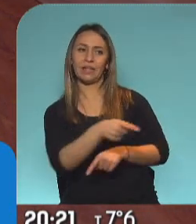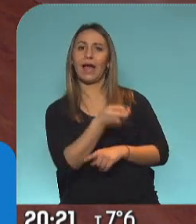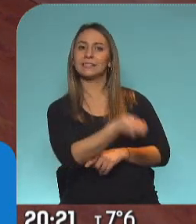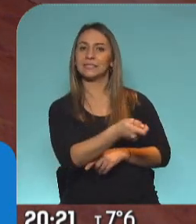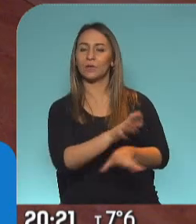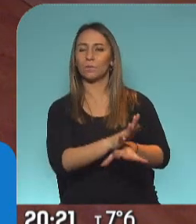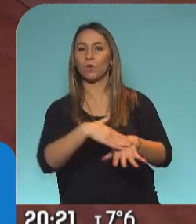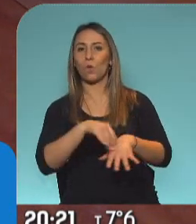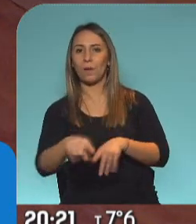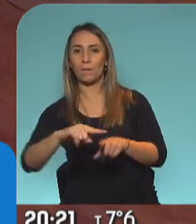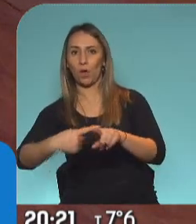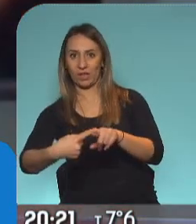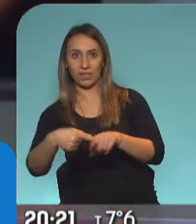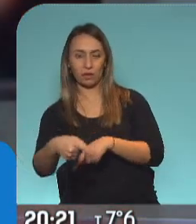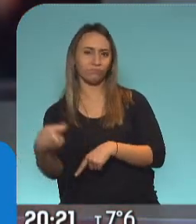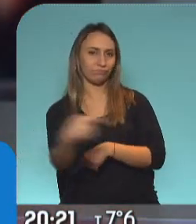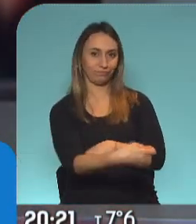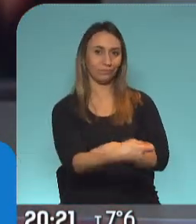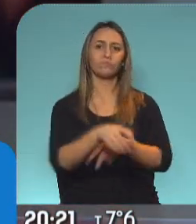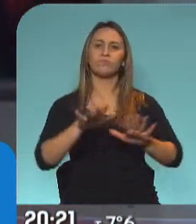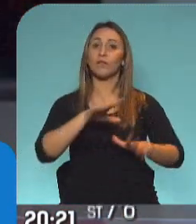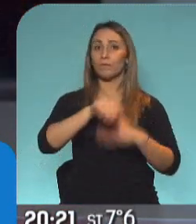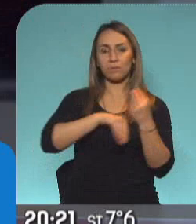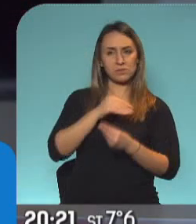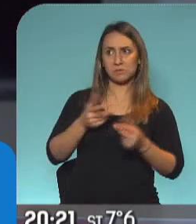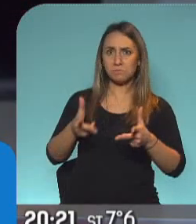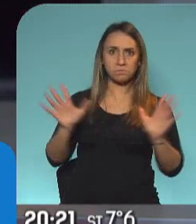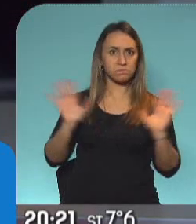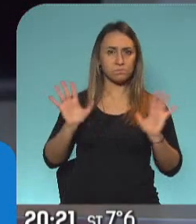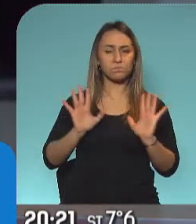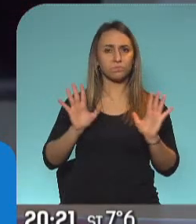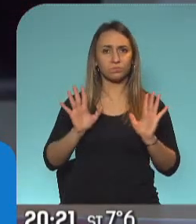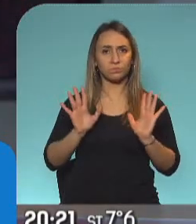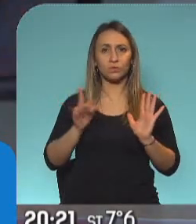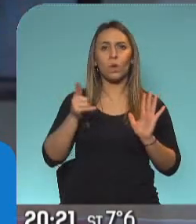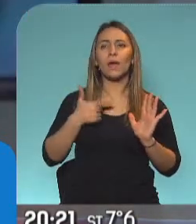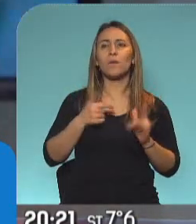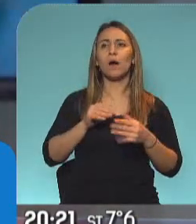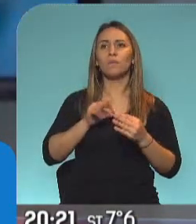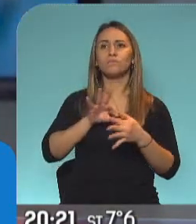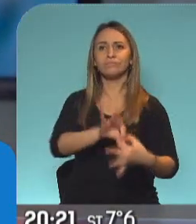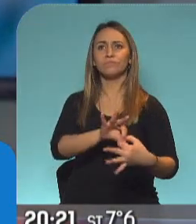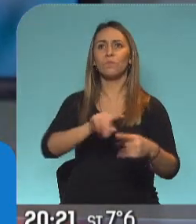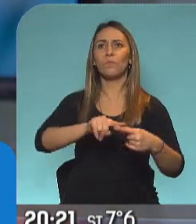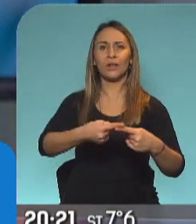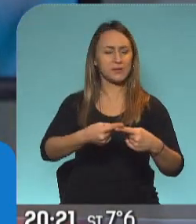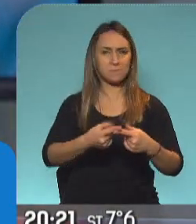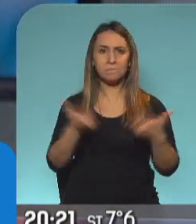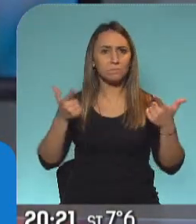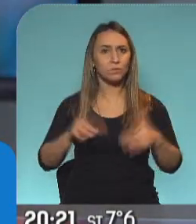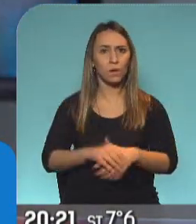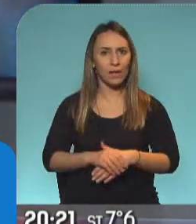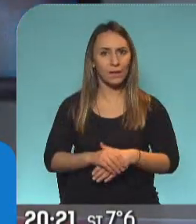escuchás al juez, escuchás a la familia, dicen no hay ningún motivo en este momento para pensar que tiene una vinculación política este